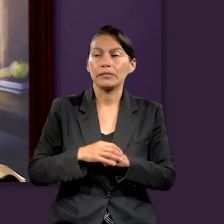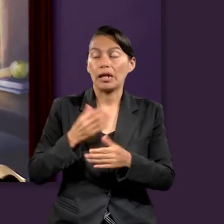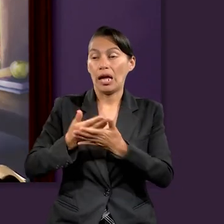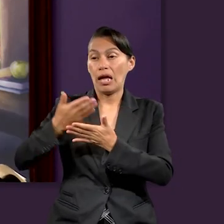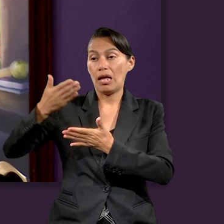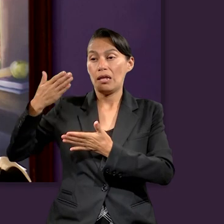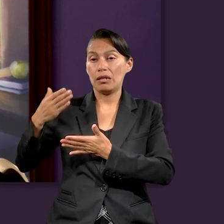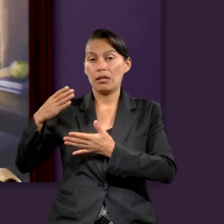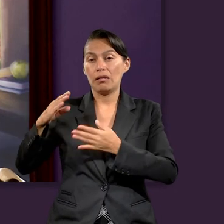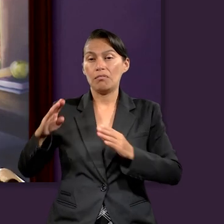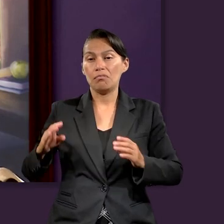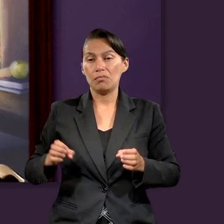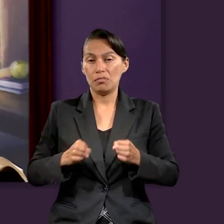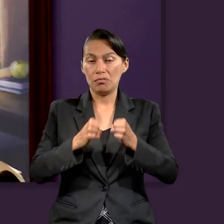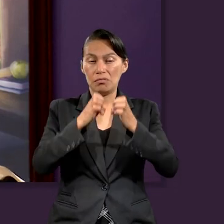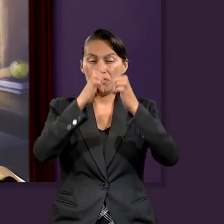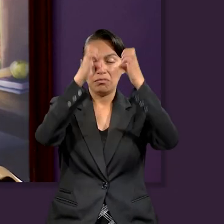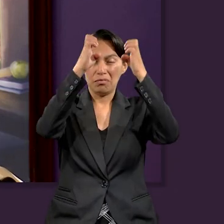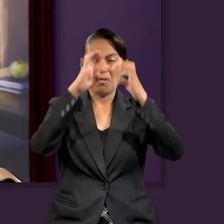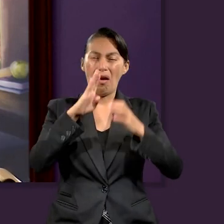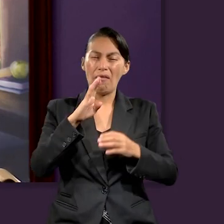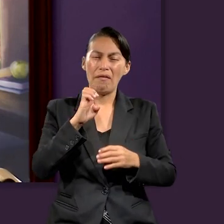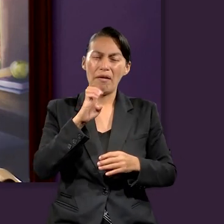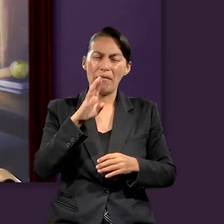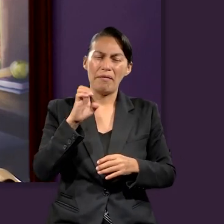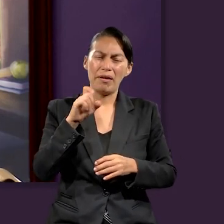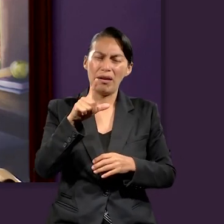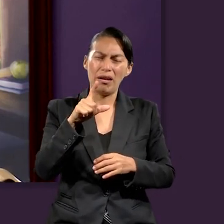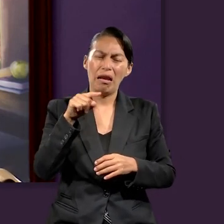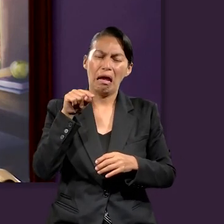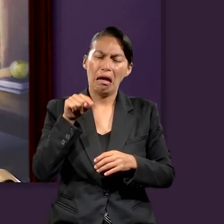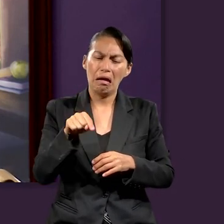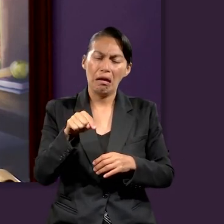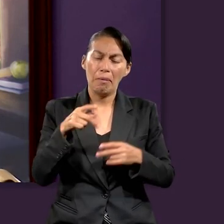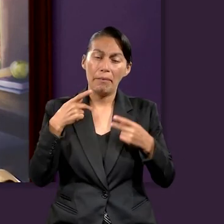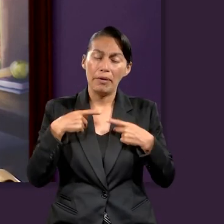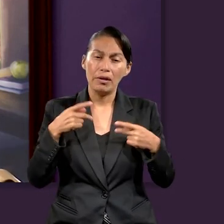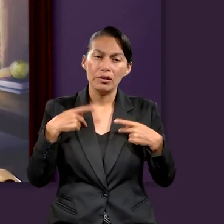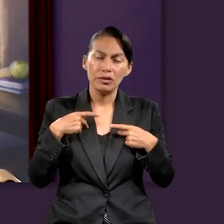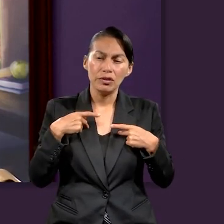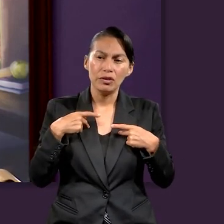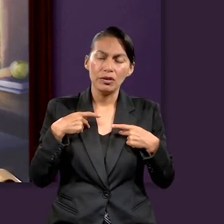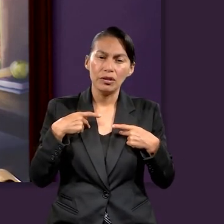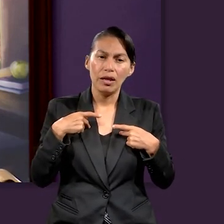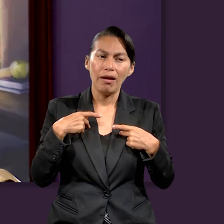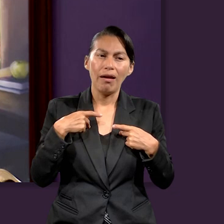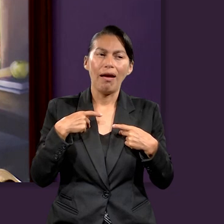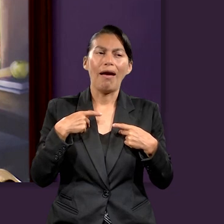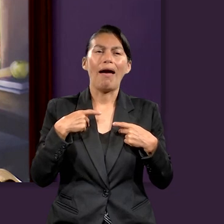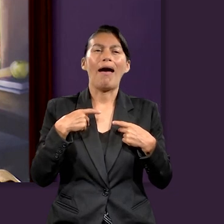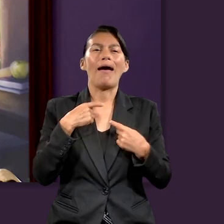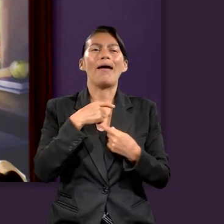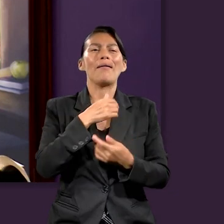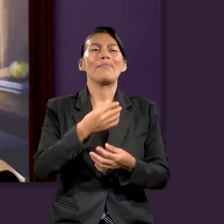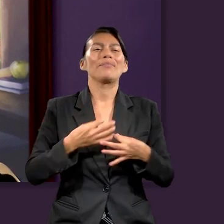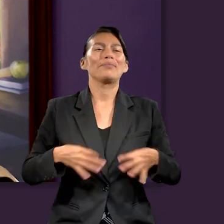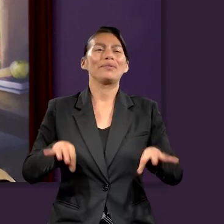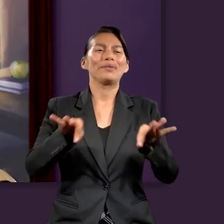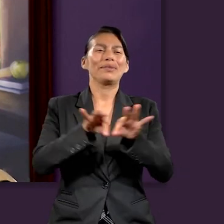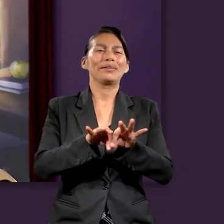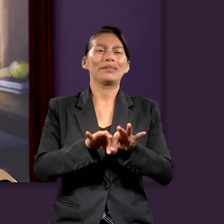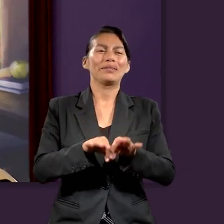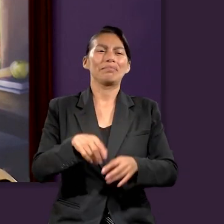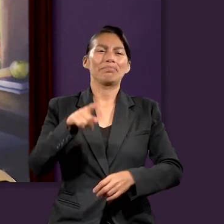Desde la torre de Babel, como lo mencionaba Amiel, el ser humano buscaba ser el centro del universo, como